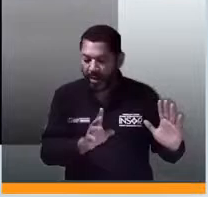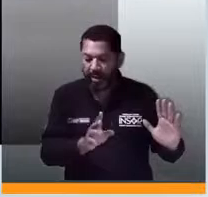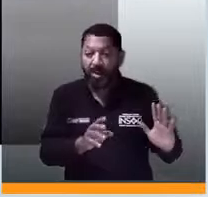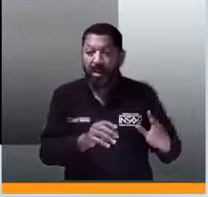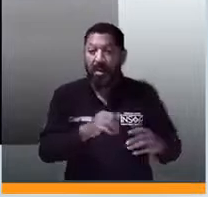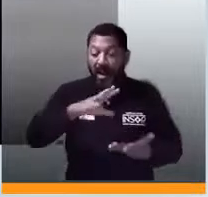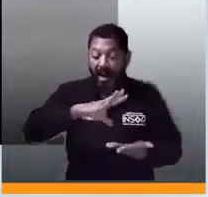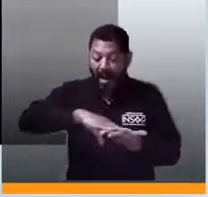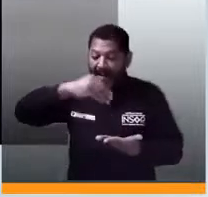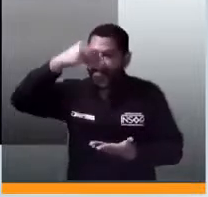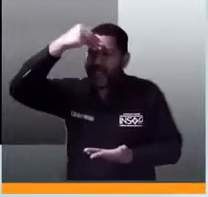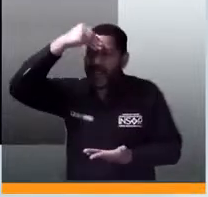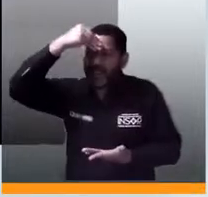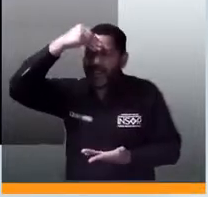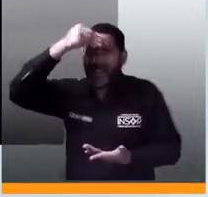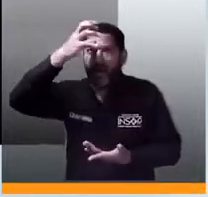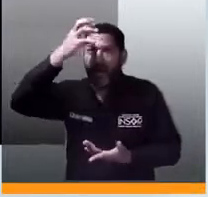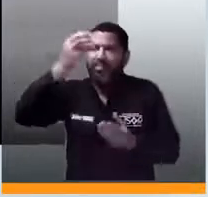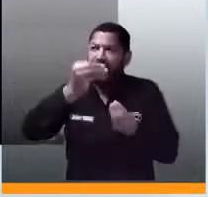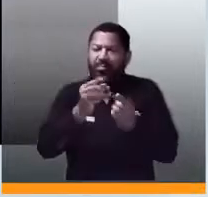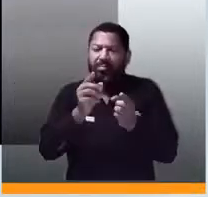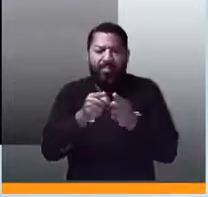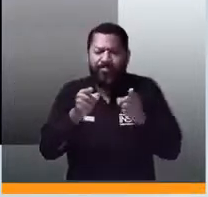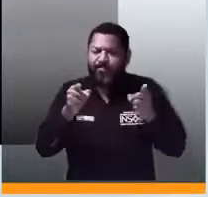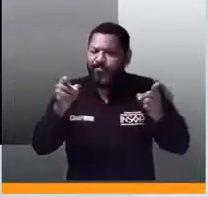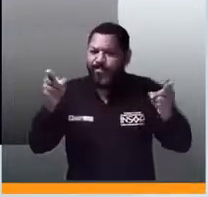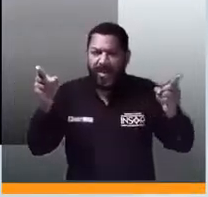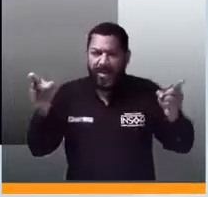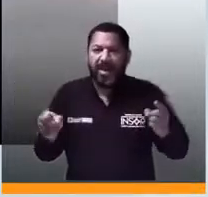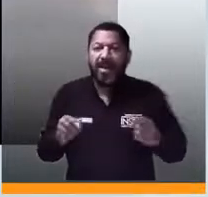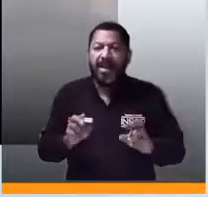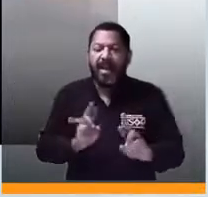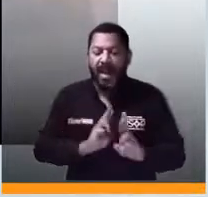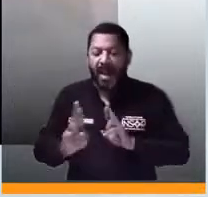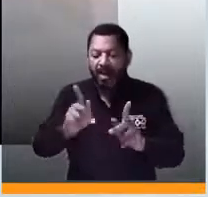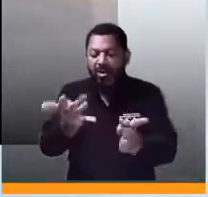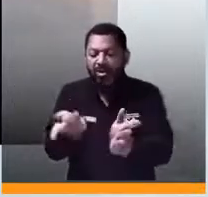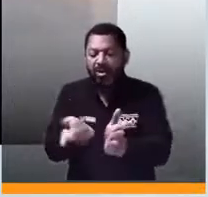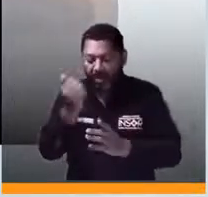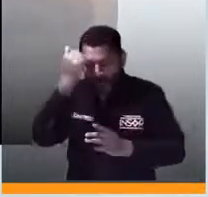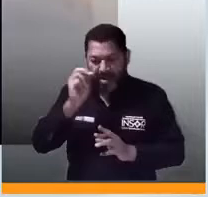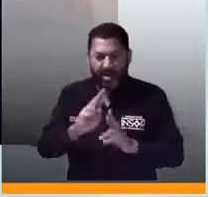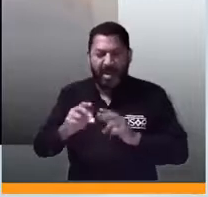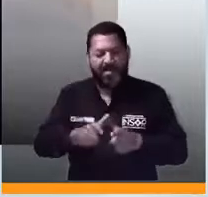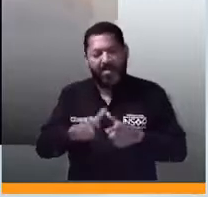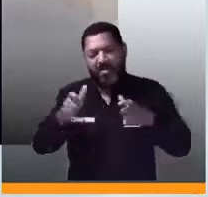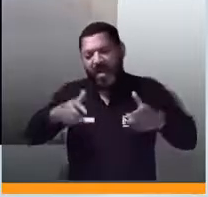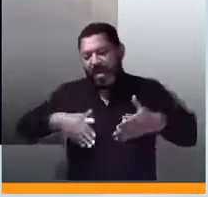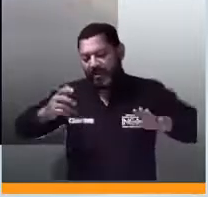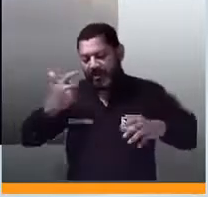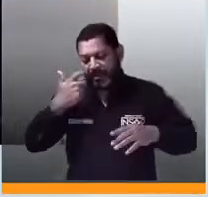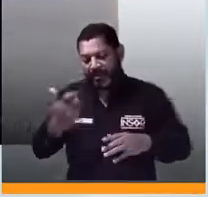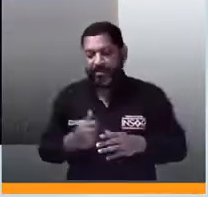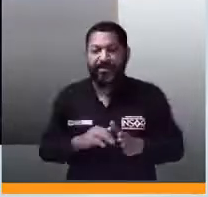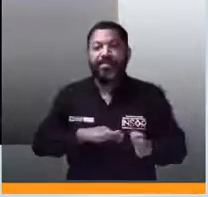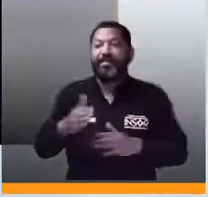es un concepto mucho más amplio que solamente la relación profesor-estudiante. Gracias, Vice.